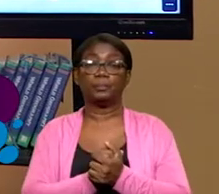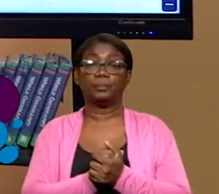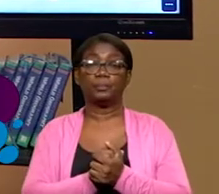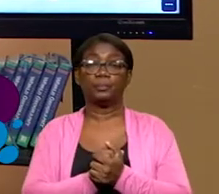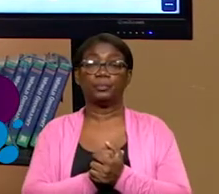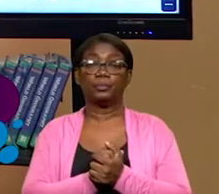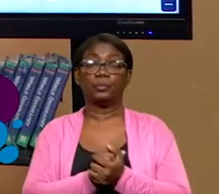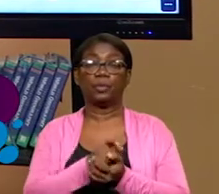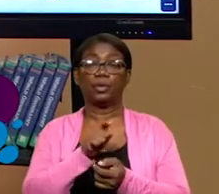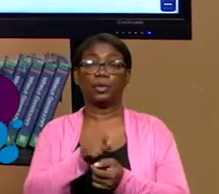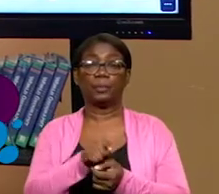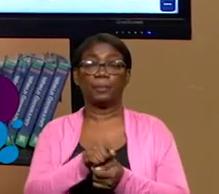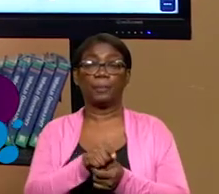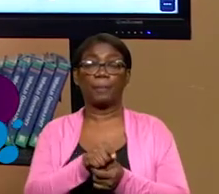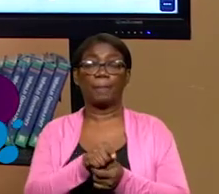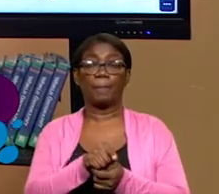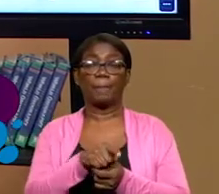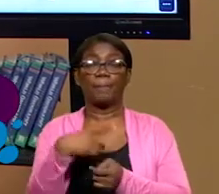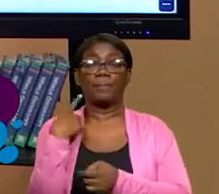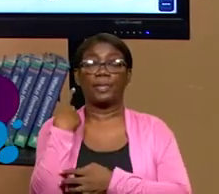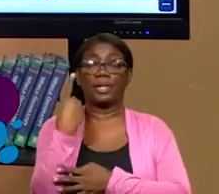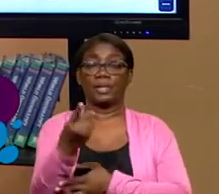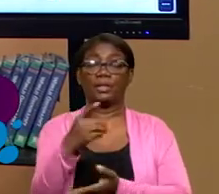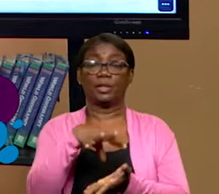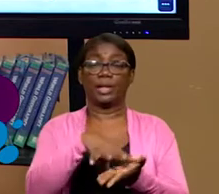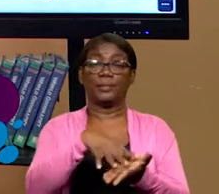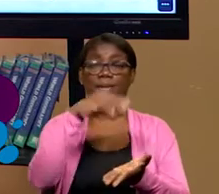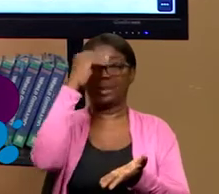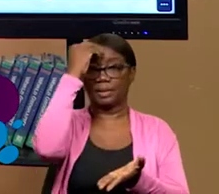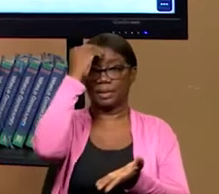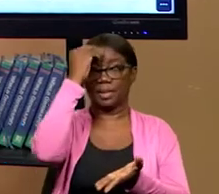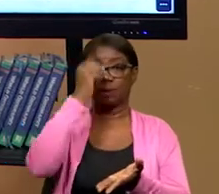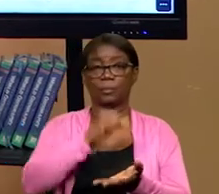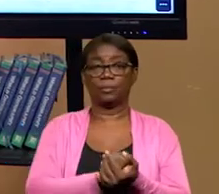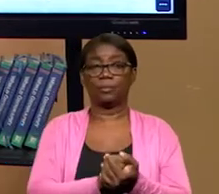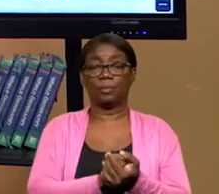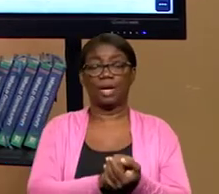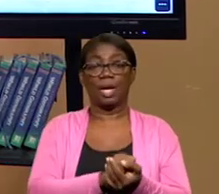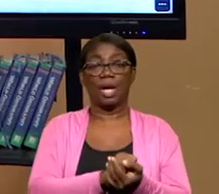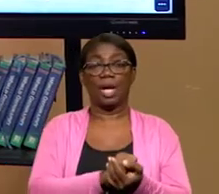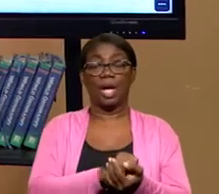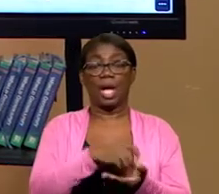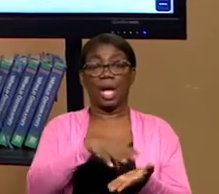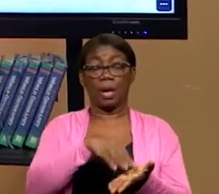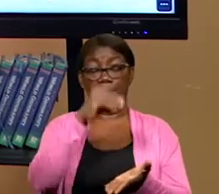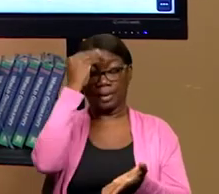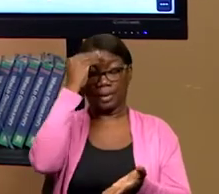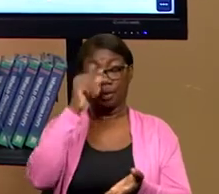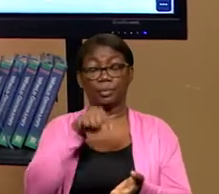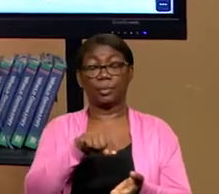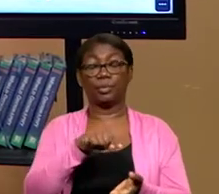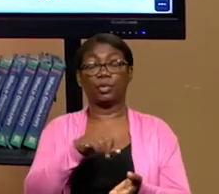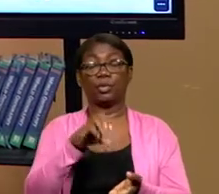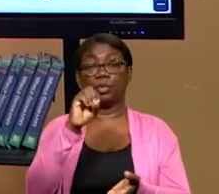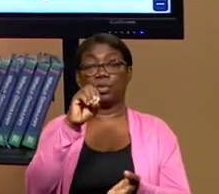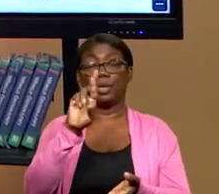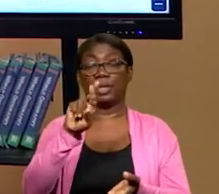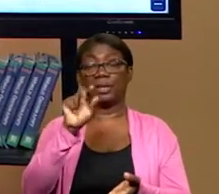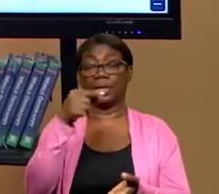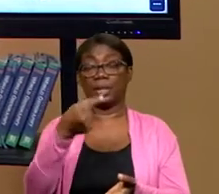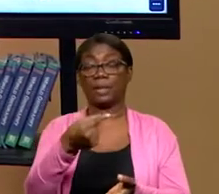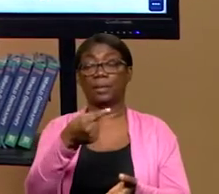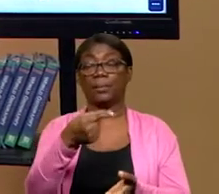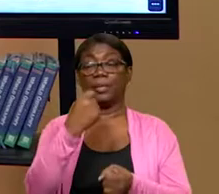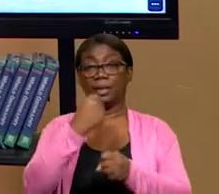etapa o su dirección de aprendizaje, aprende.org, donde pueden capacitarse para el empleo.